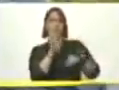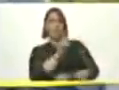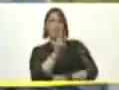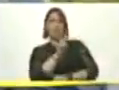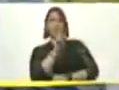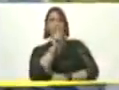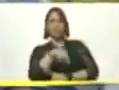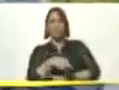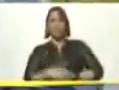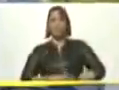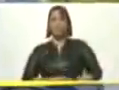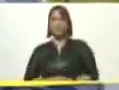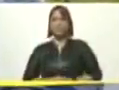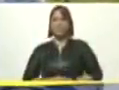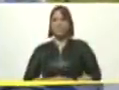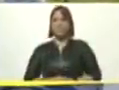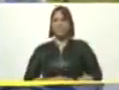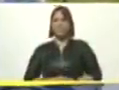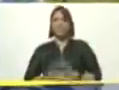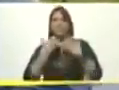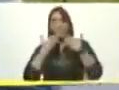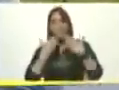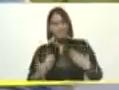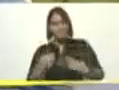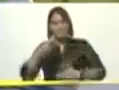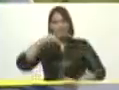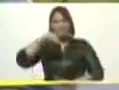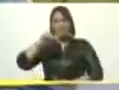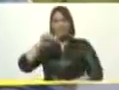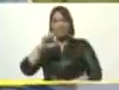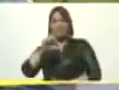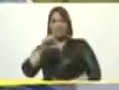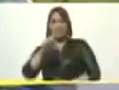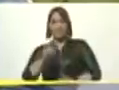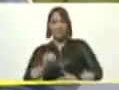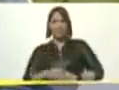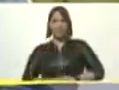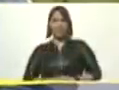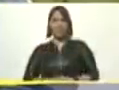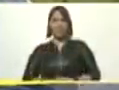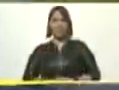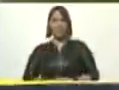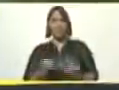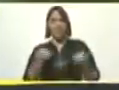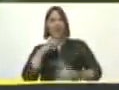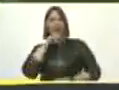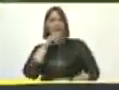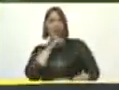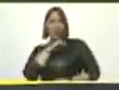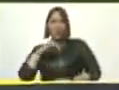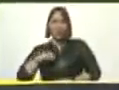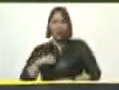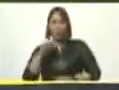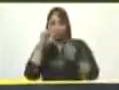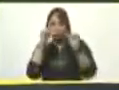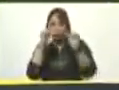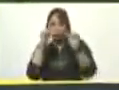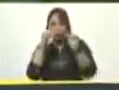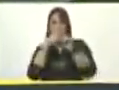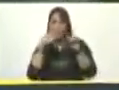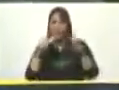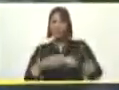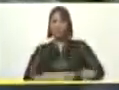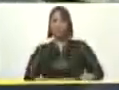tanto que sí gracias gracias ahora a que hablemos en privado un ratico para